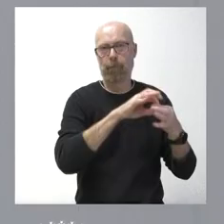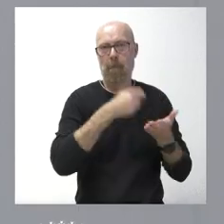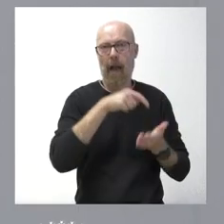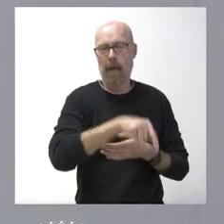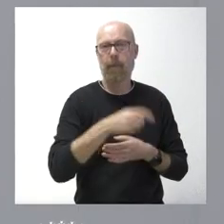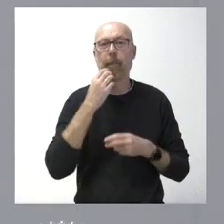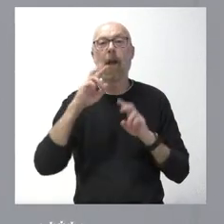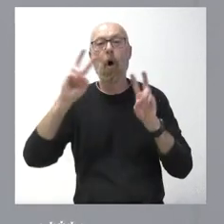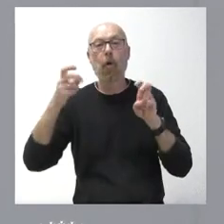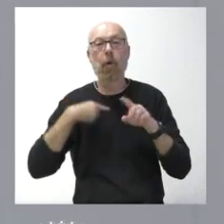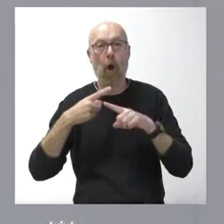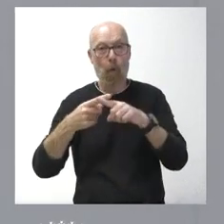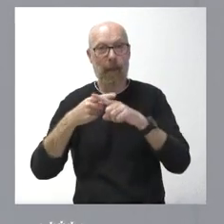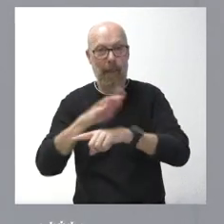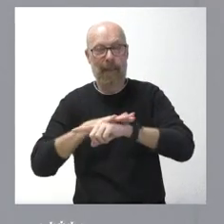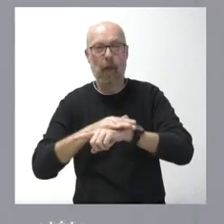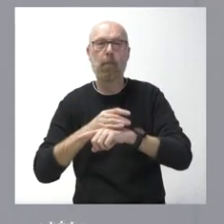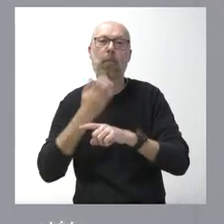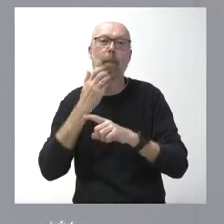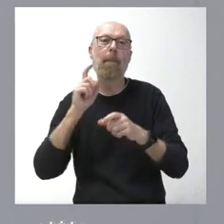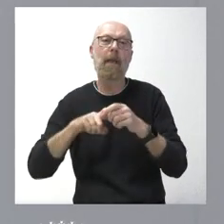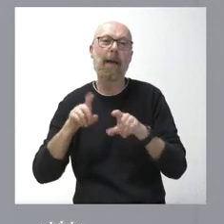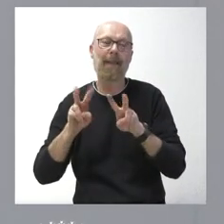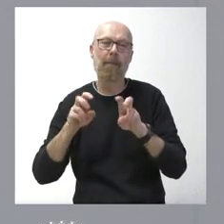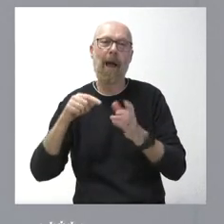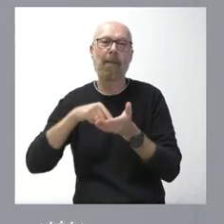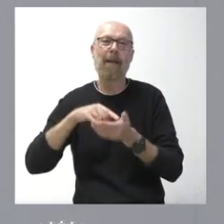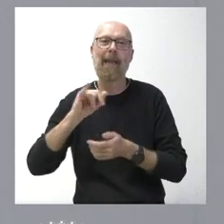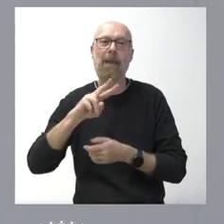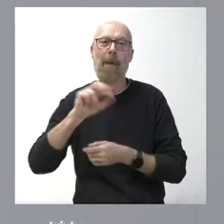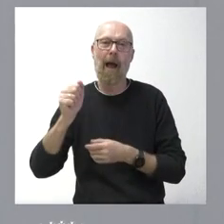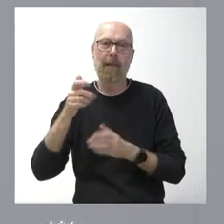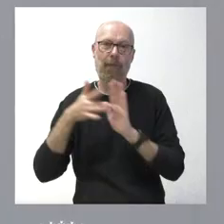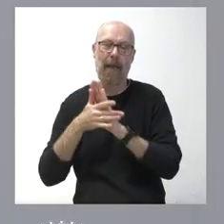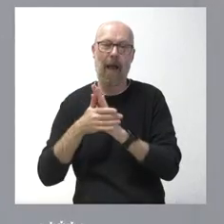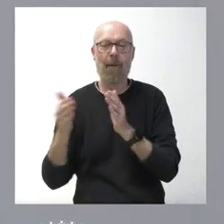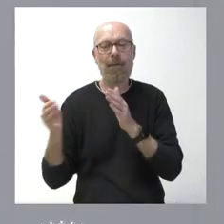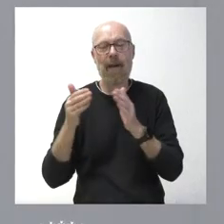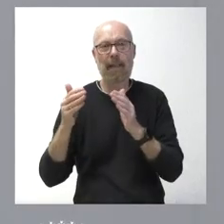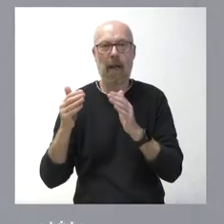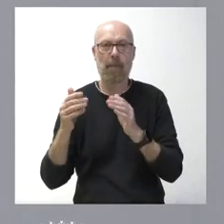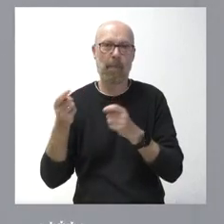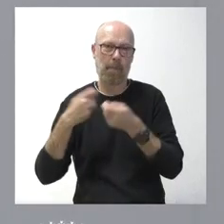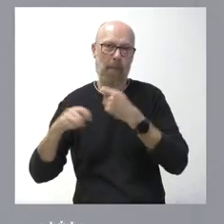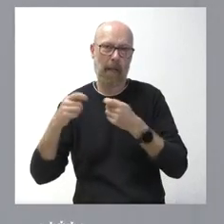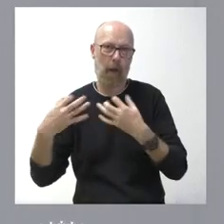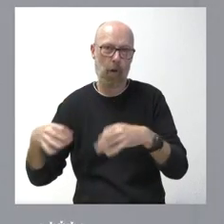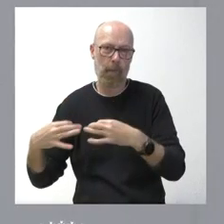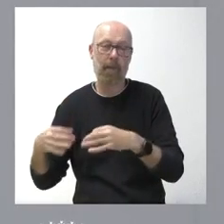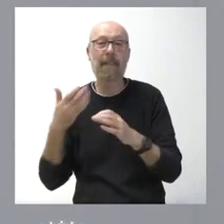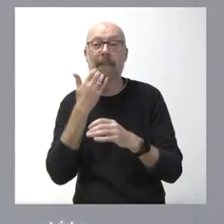IVA el IVA que nos corresponde es el IVA en la base minorista y por tanto allí donde en el ámbito de la